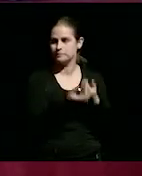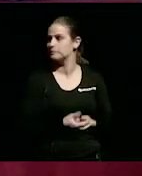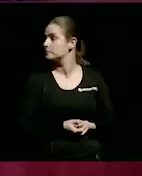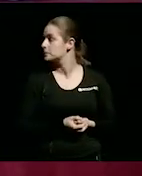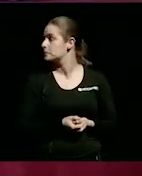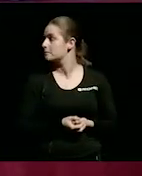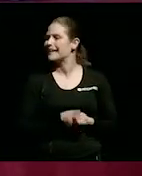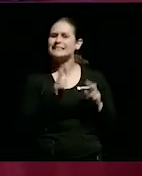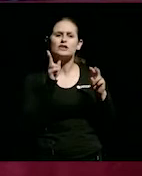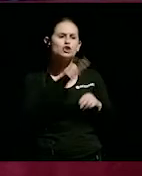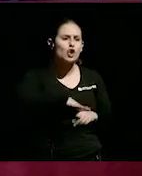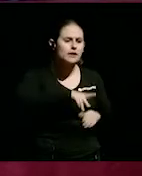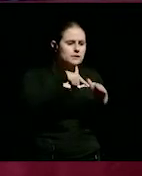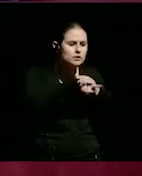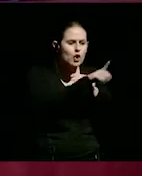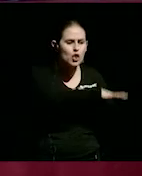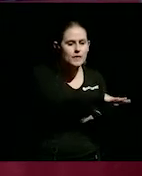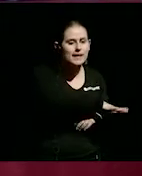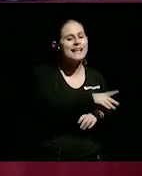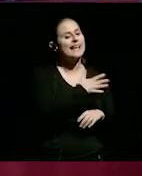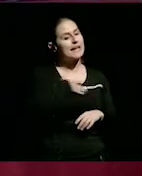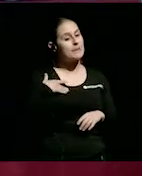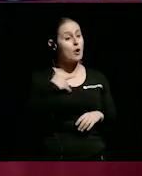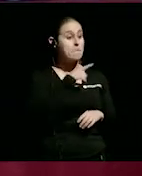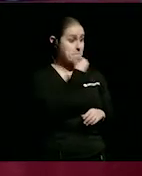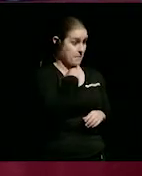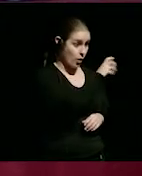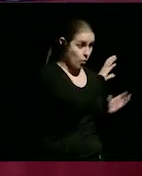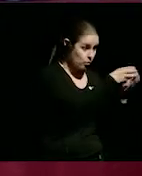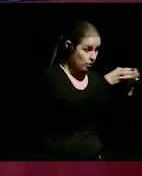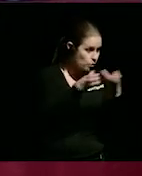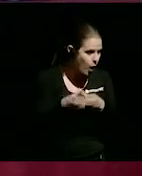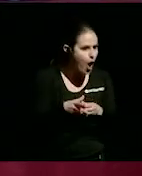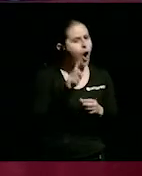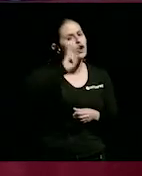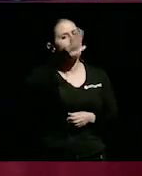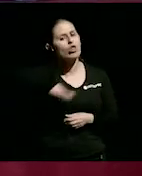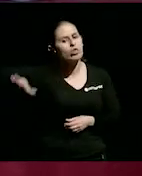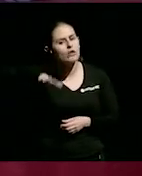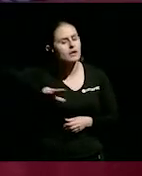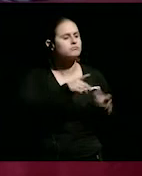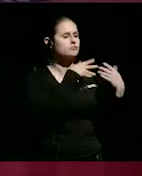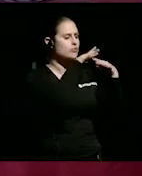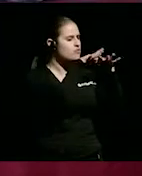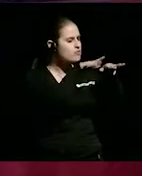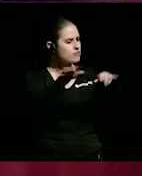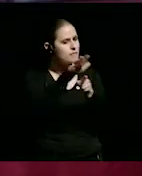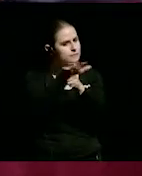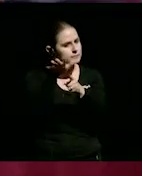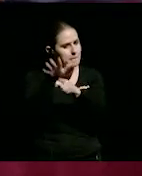Se está desarrollando e intentamos que se expanda. Queremos que vaya del sur de Inglaterra a todo el territorio nacional.